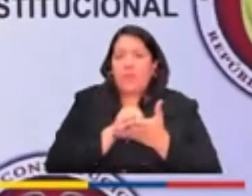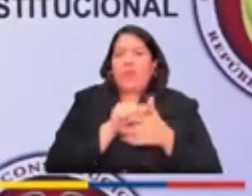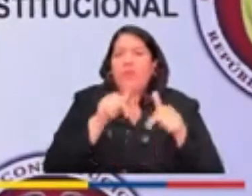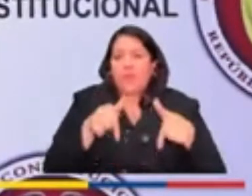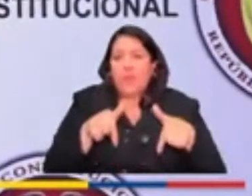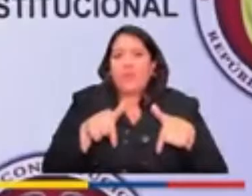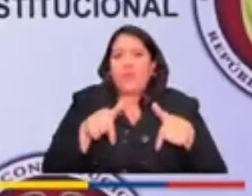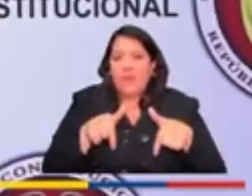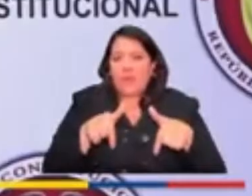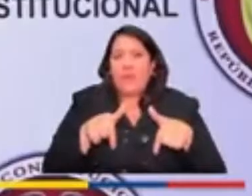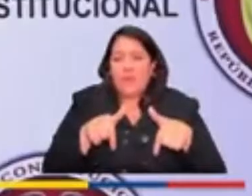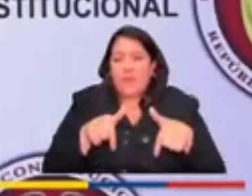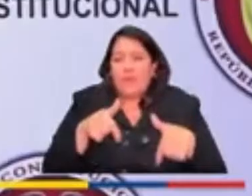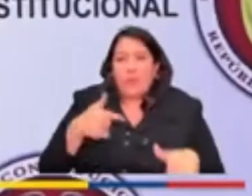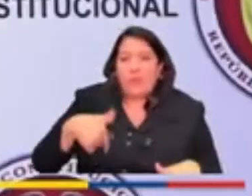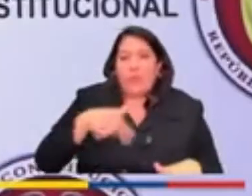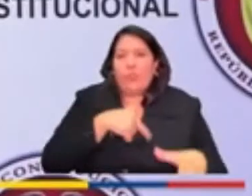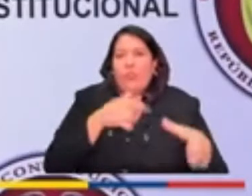Nosotros,